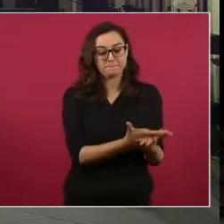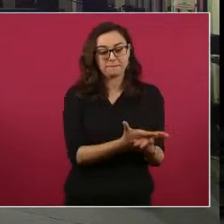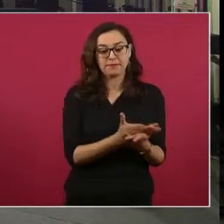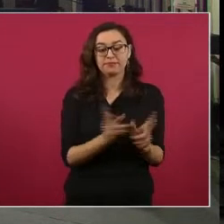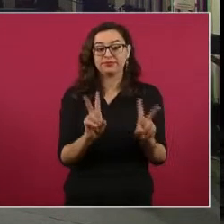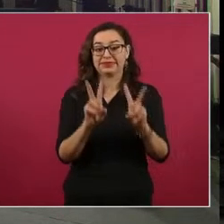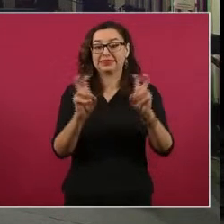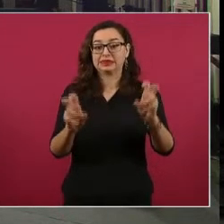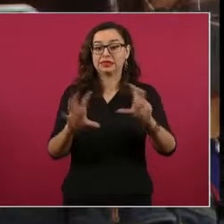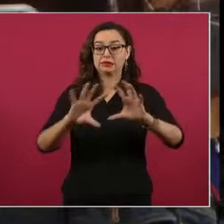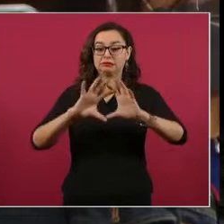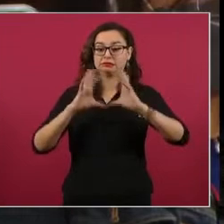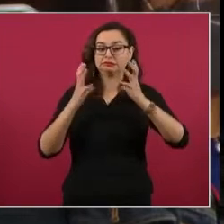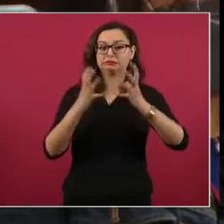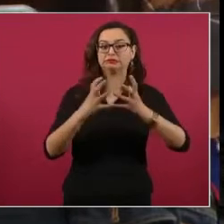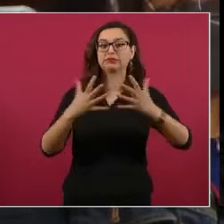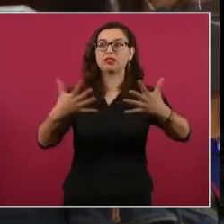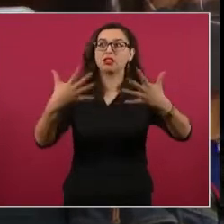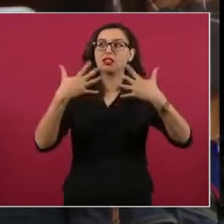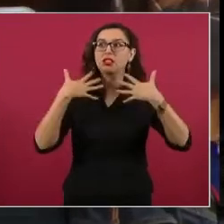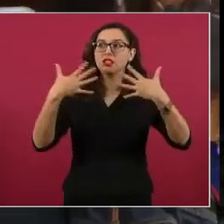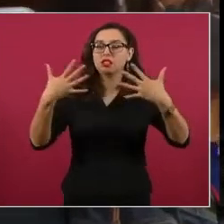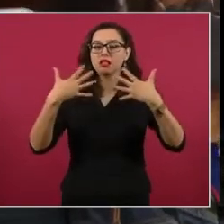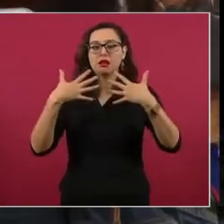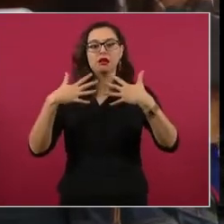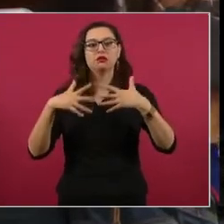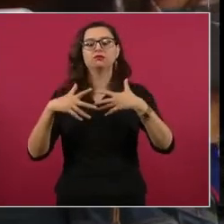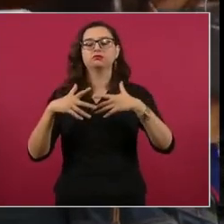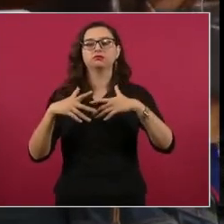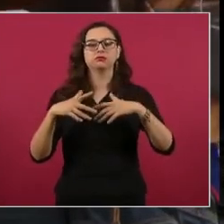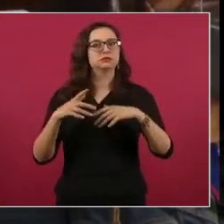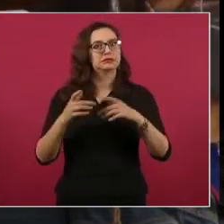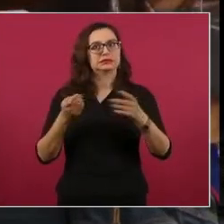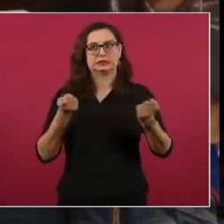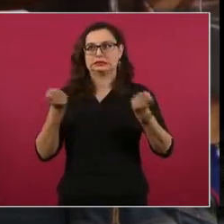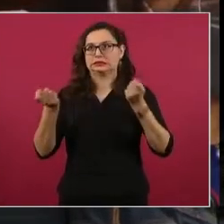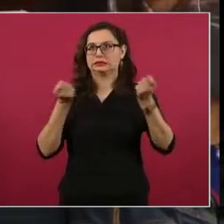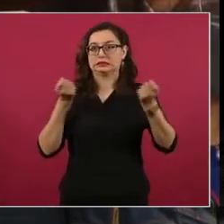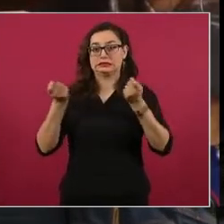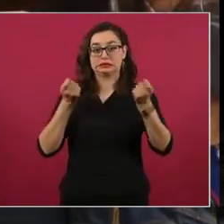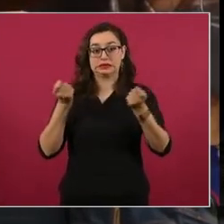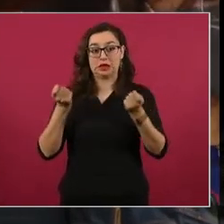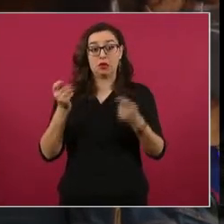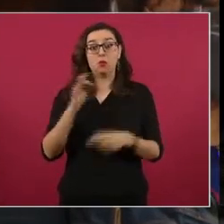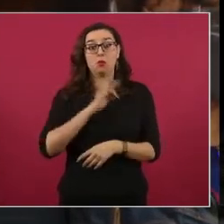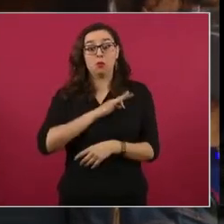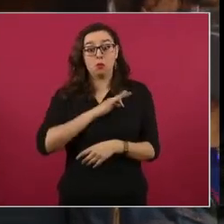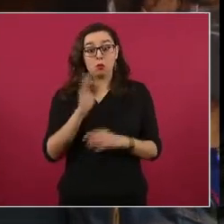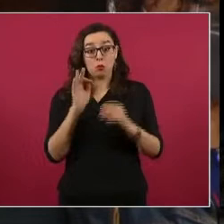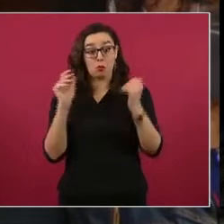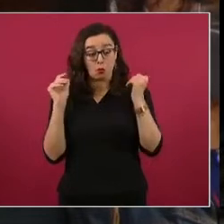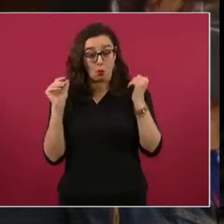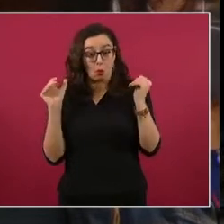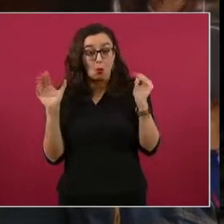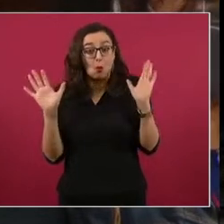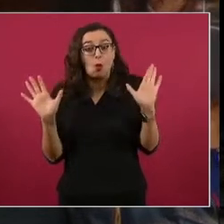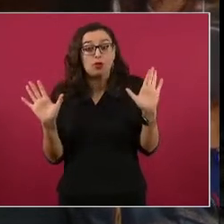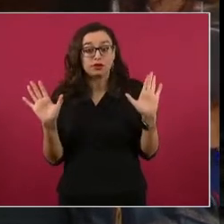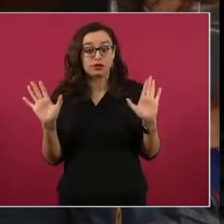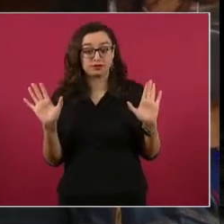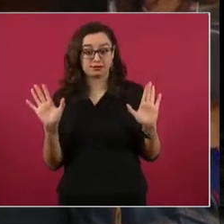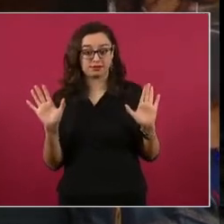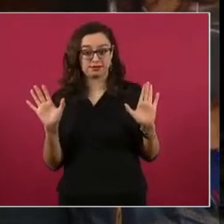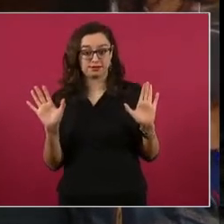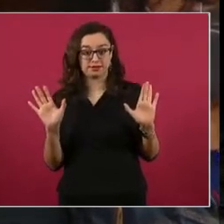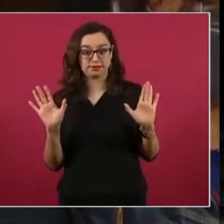sería posible que se pudiera exponer aquí en la mañanera para que lo sepan